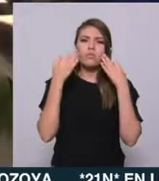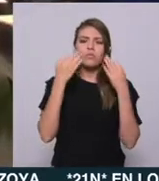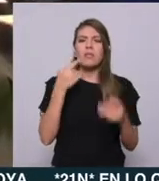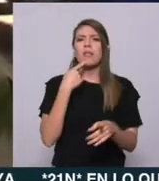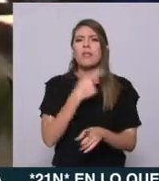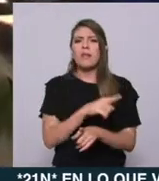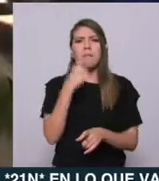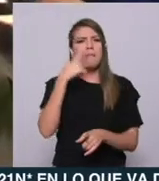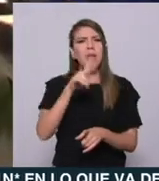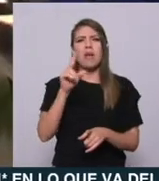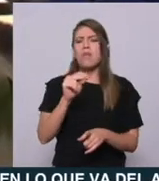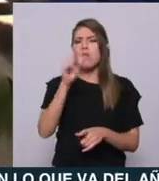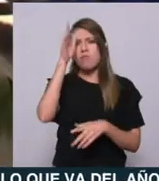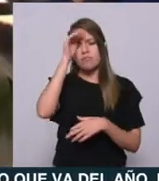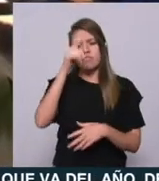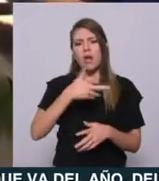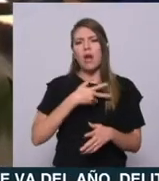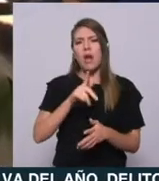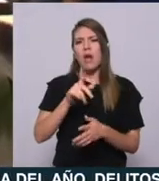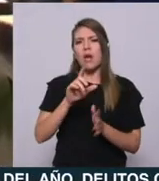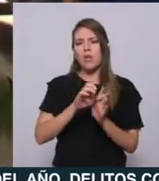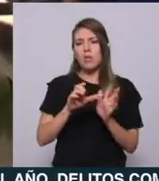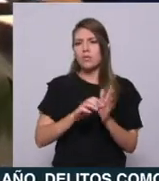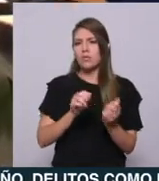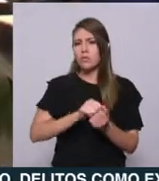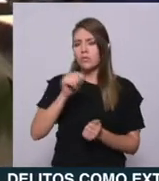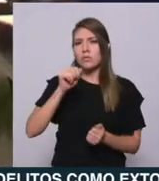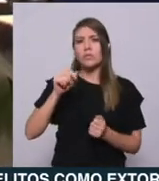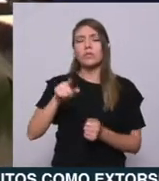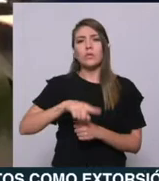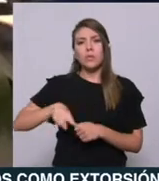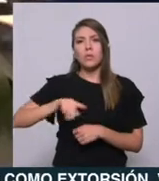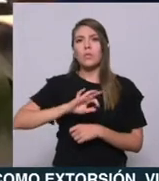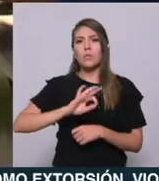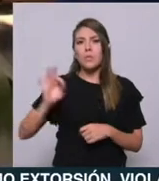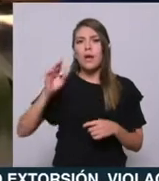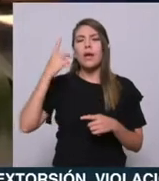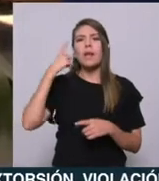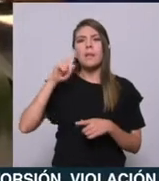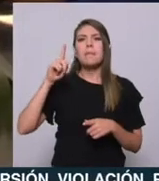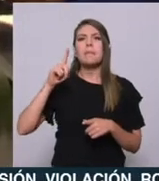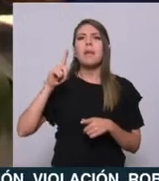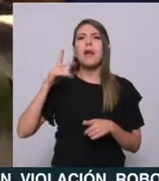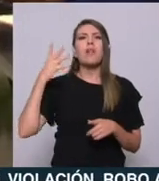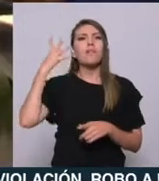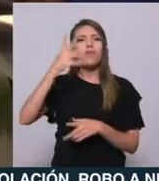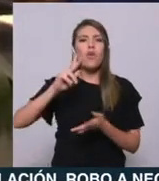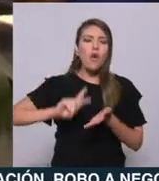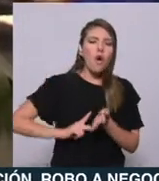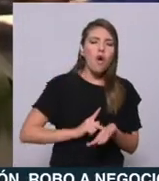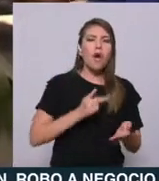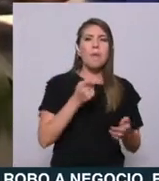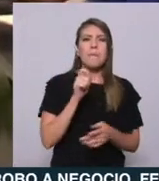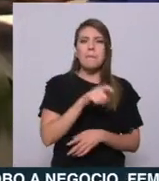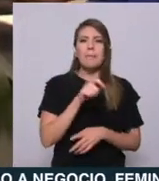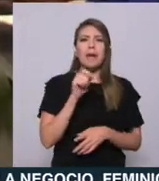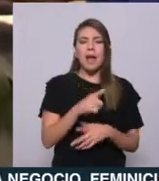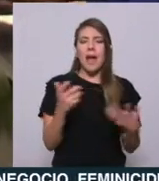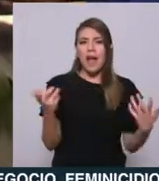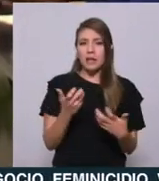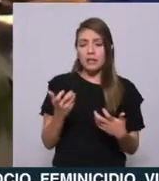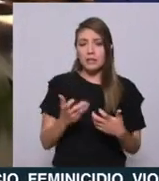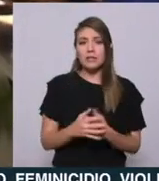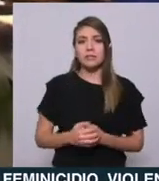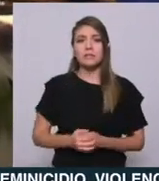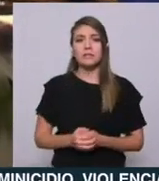un precedente claro en México para que no se repitan este tipo, pues por llamarlo de alguna manera, de circos